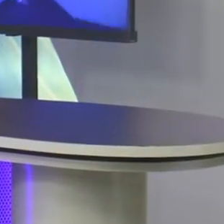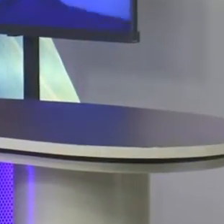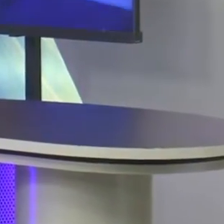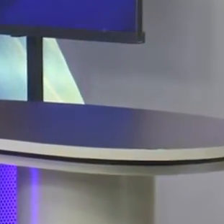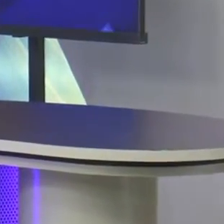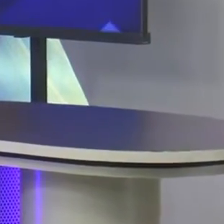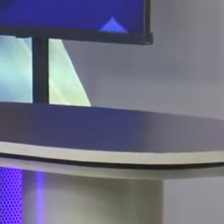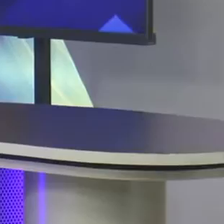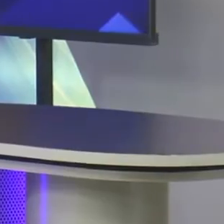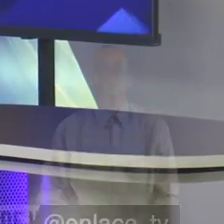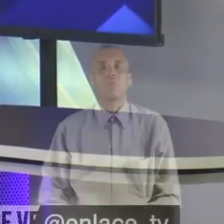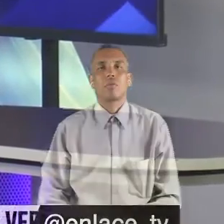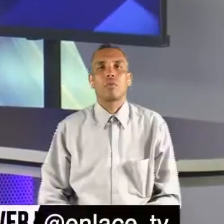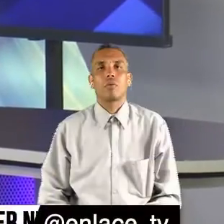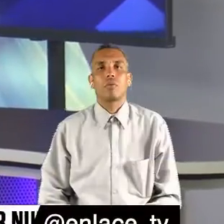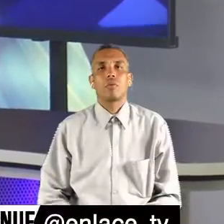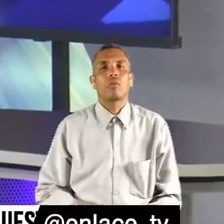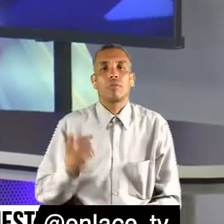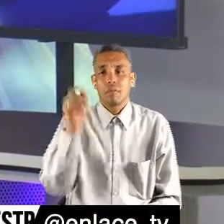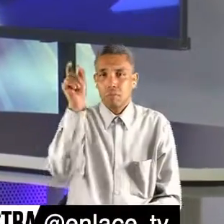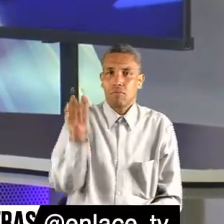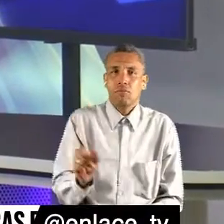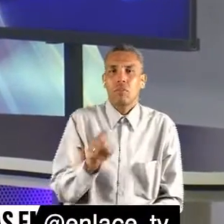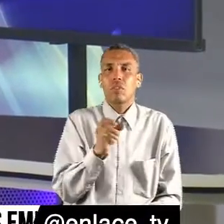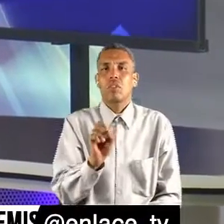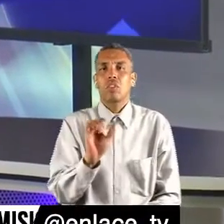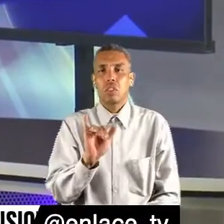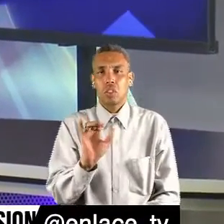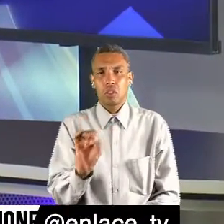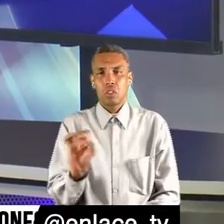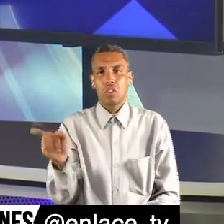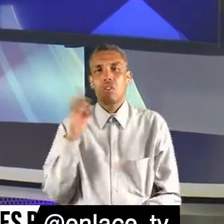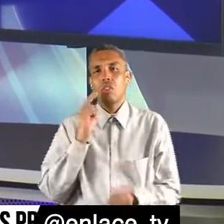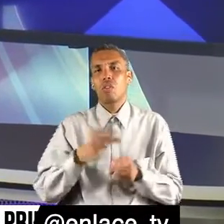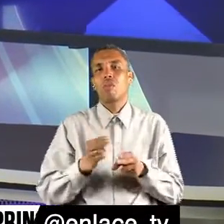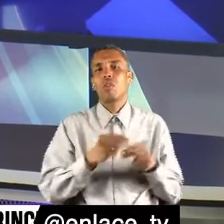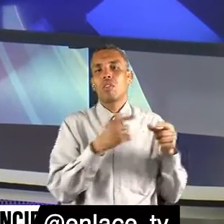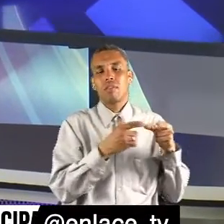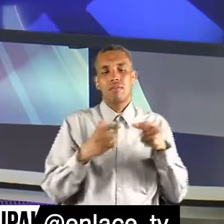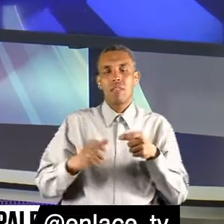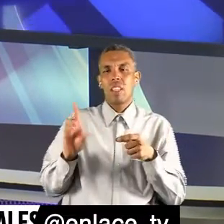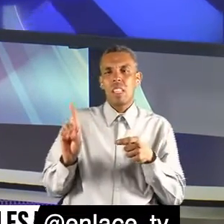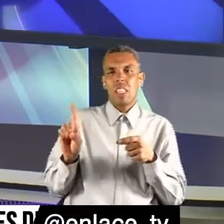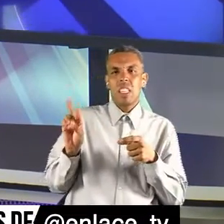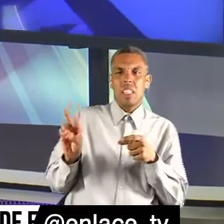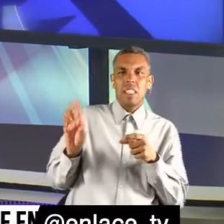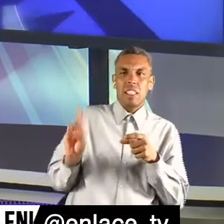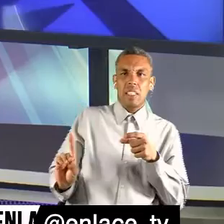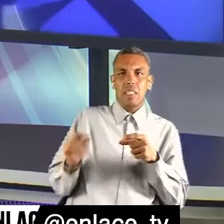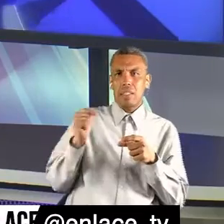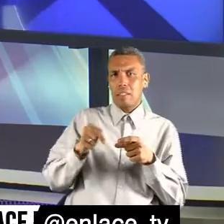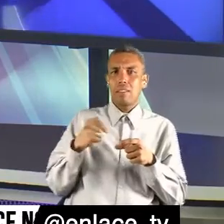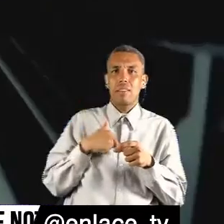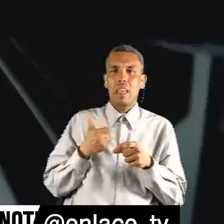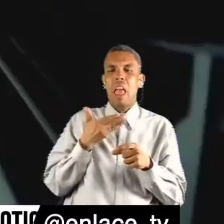Y el reconocido artista Goyo García prepara el lanzamiento de su próxima producción titulada La Mejor de